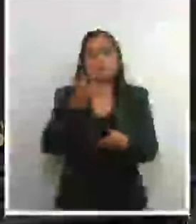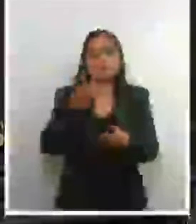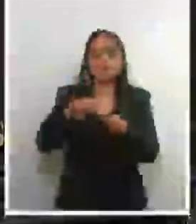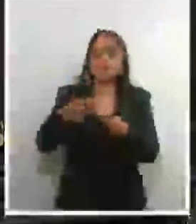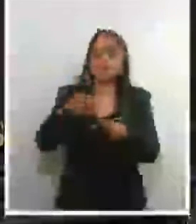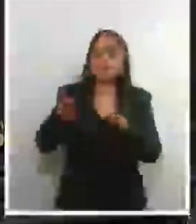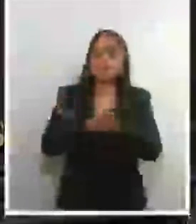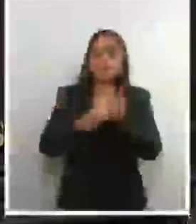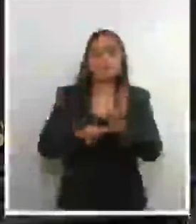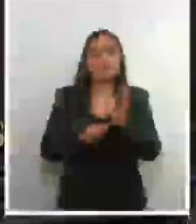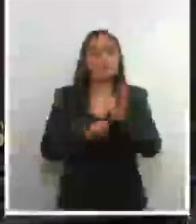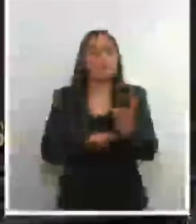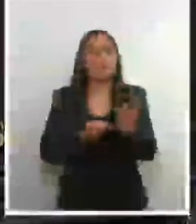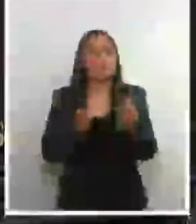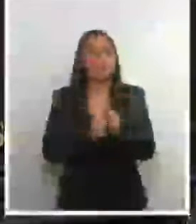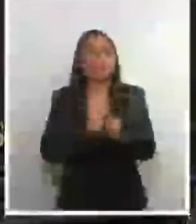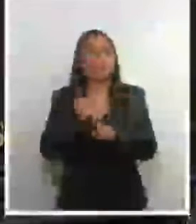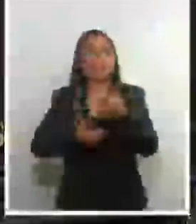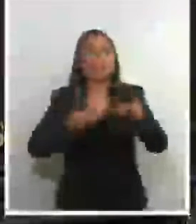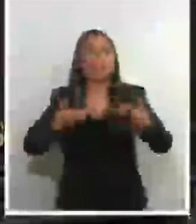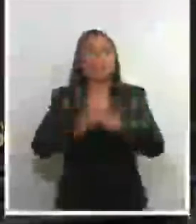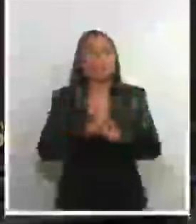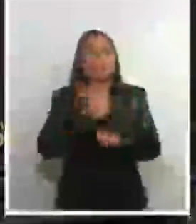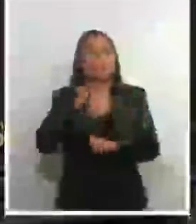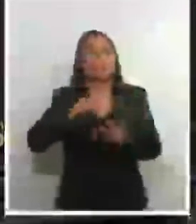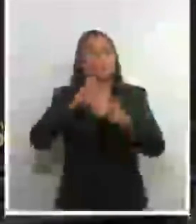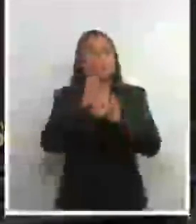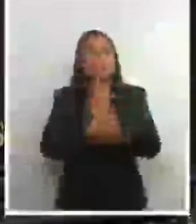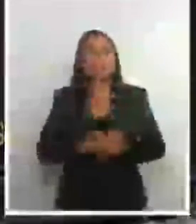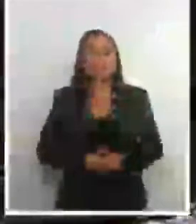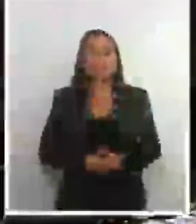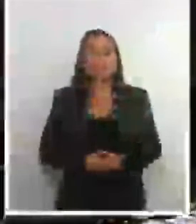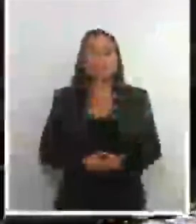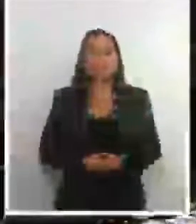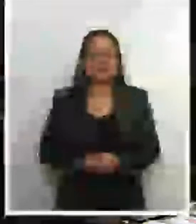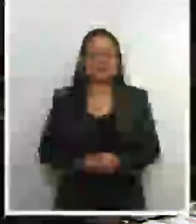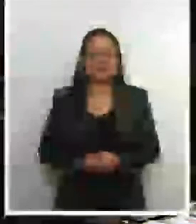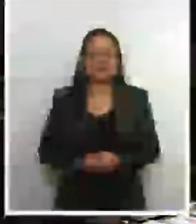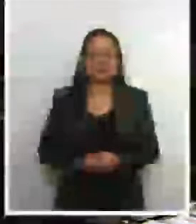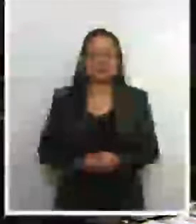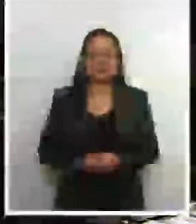las reservas presentadas en consenso por la comisión.